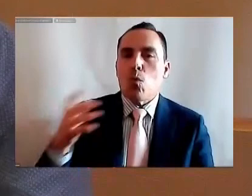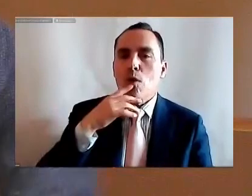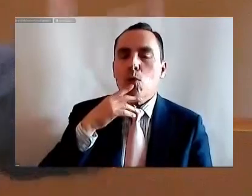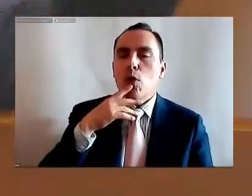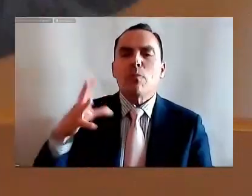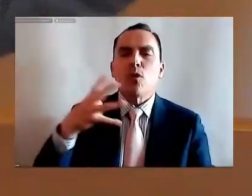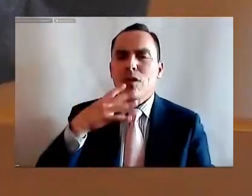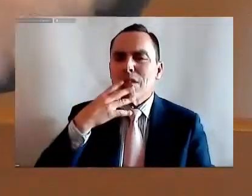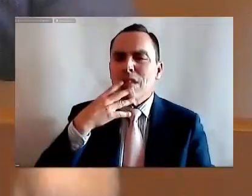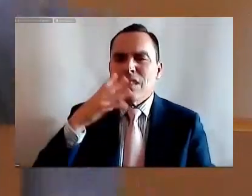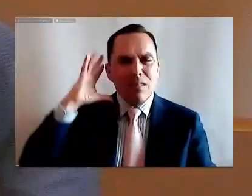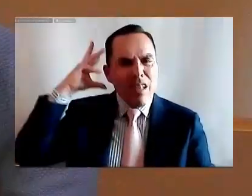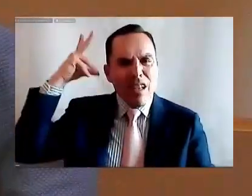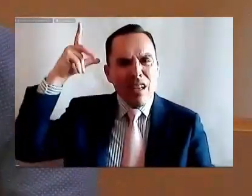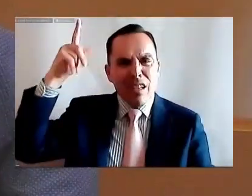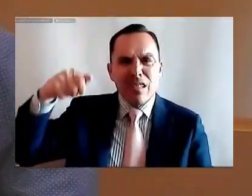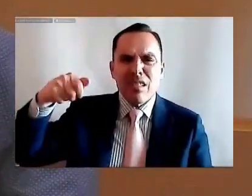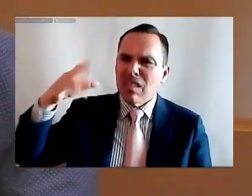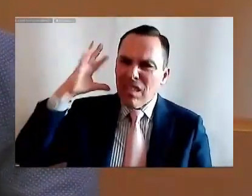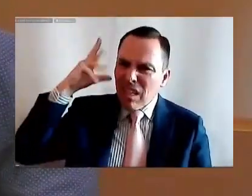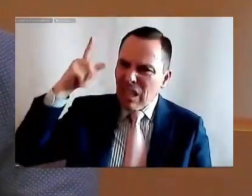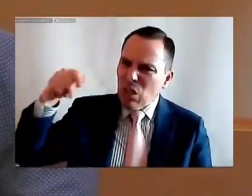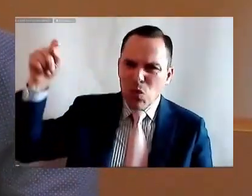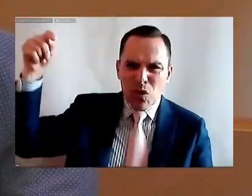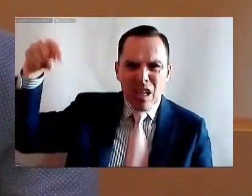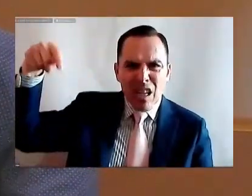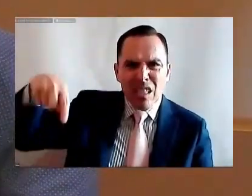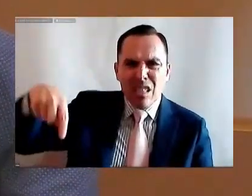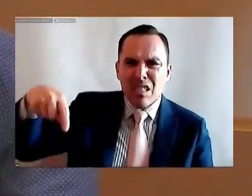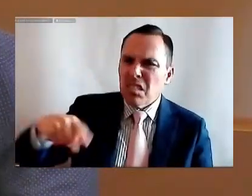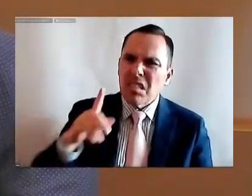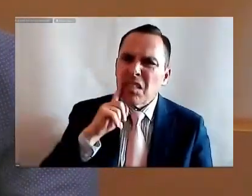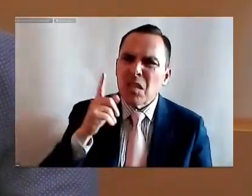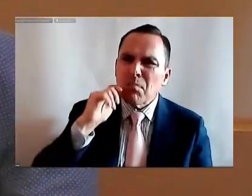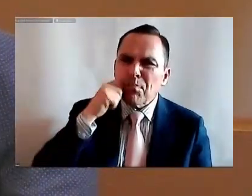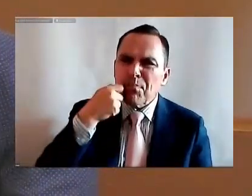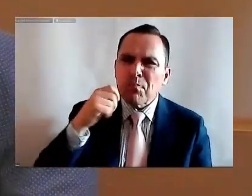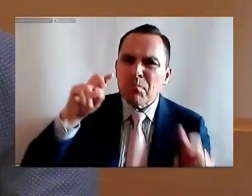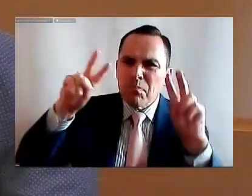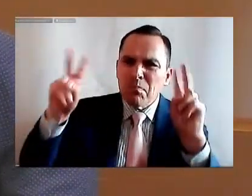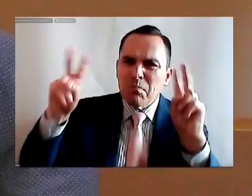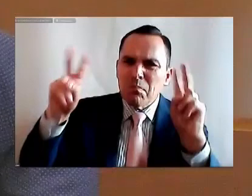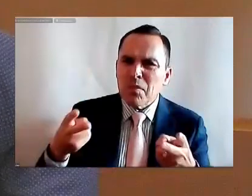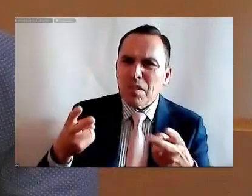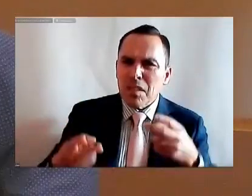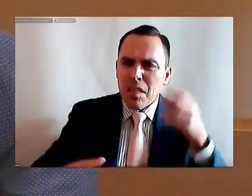el rey de la selva acá en la Corte Suprema, ¿no? Que la justicia es masculina.